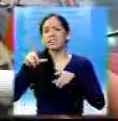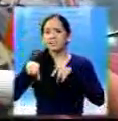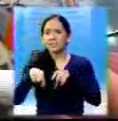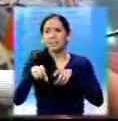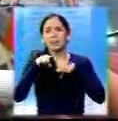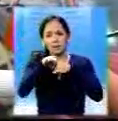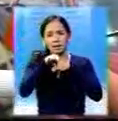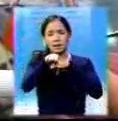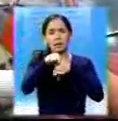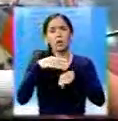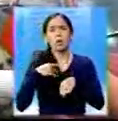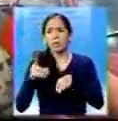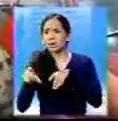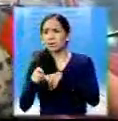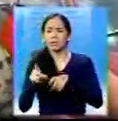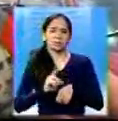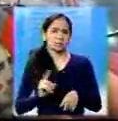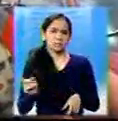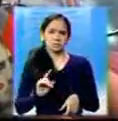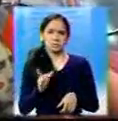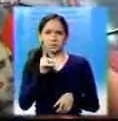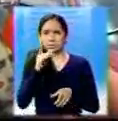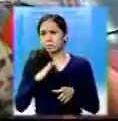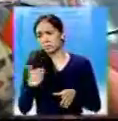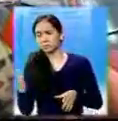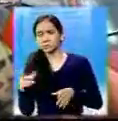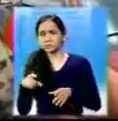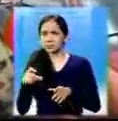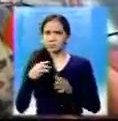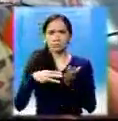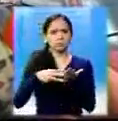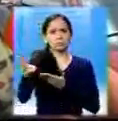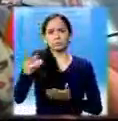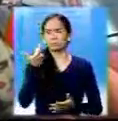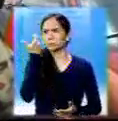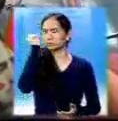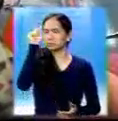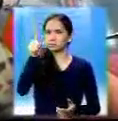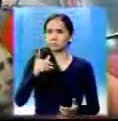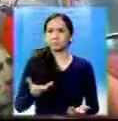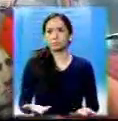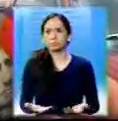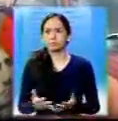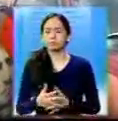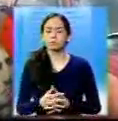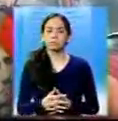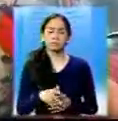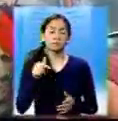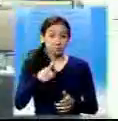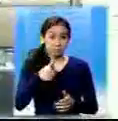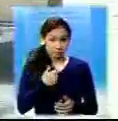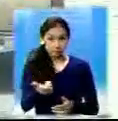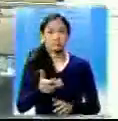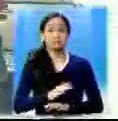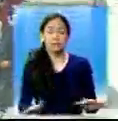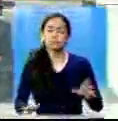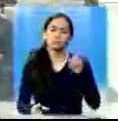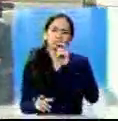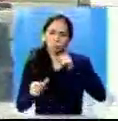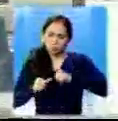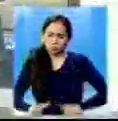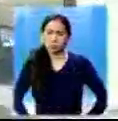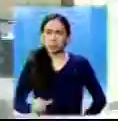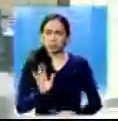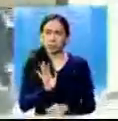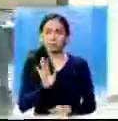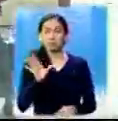carros, ¿verdad? Sí, el carril es el único clavo y las multas muy exageradas. Todavía no lo he conseguido. Mientras tanto,